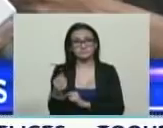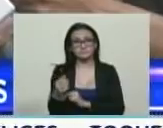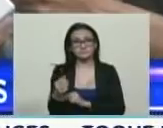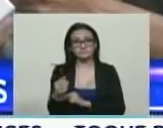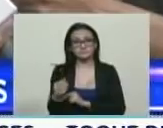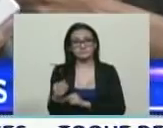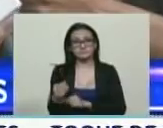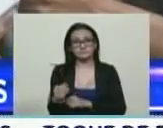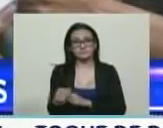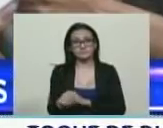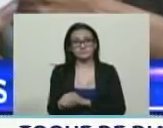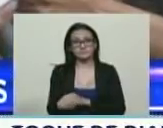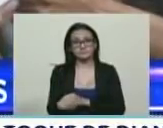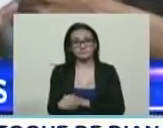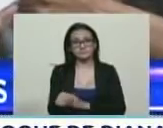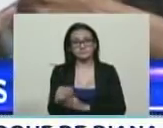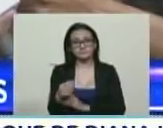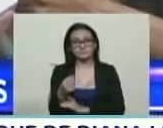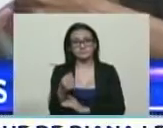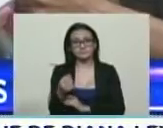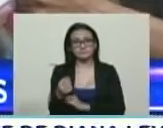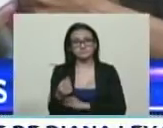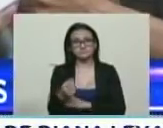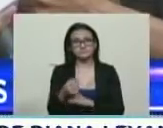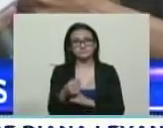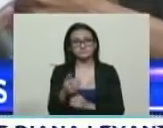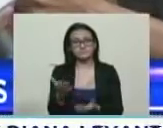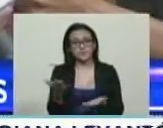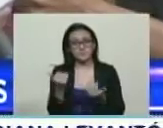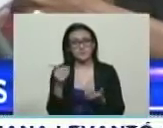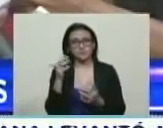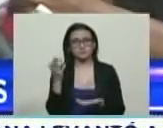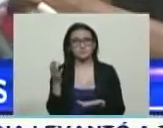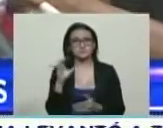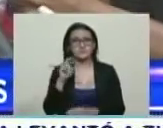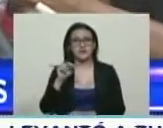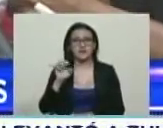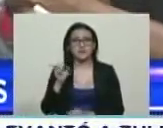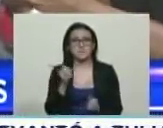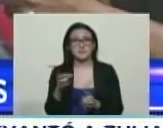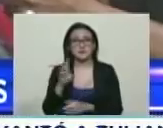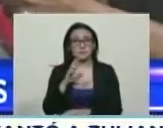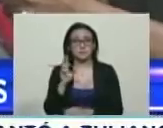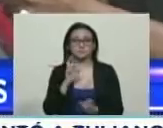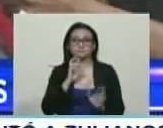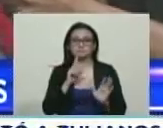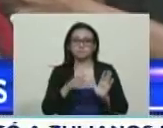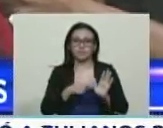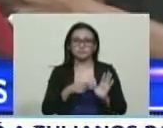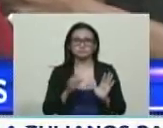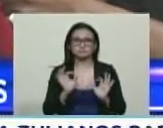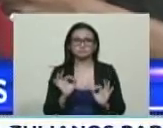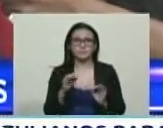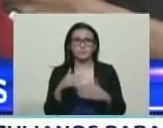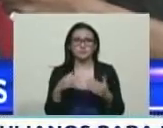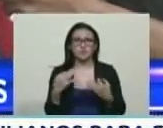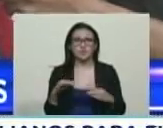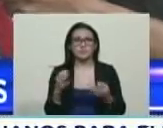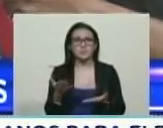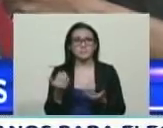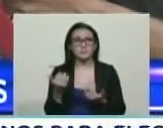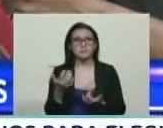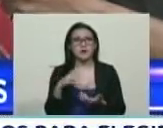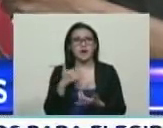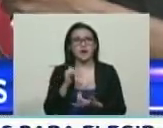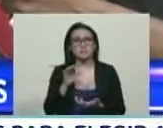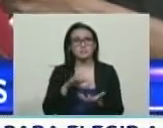zona del municipio Gran Sabana, lo solicitaron y el CNE y el Plan República se lo hicieron. Un procedimiento normal, lo solicitaron porque hay un inconveniente